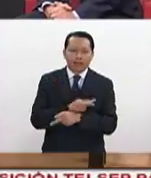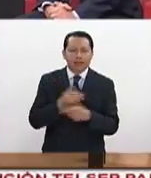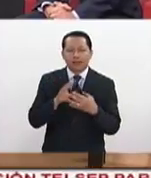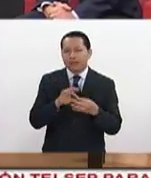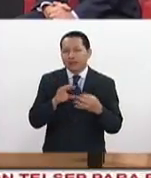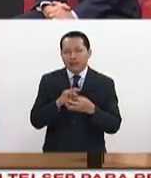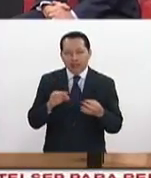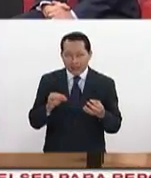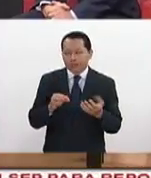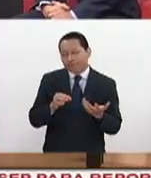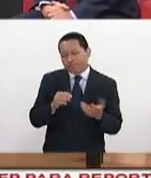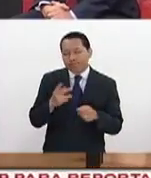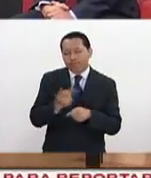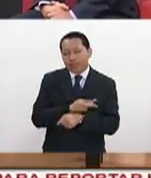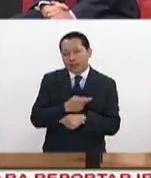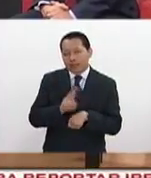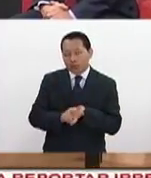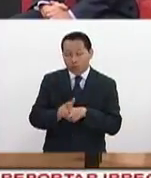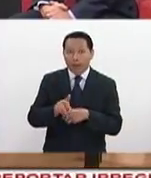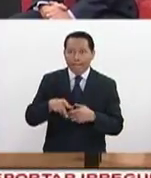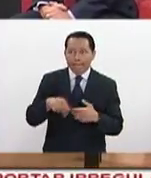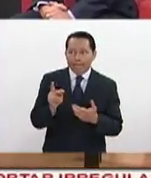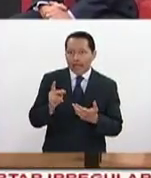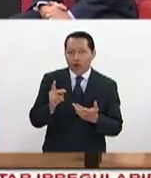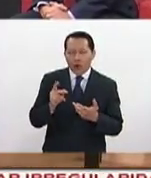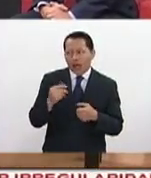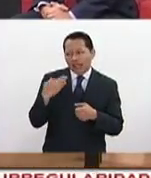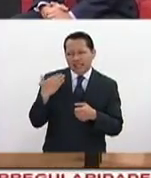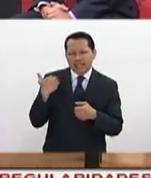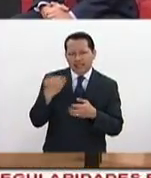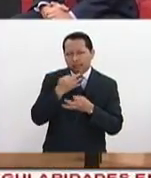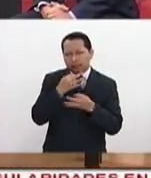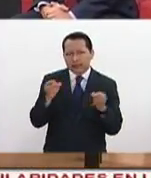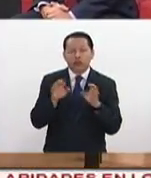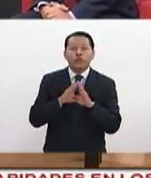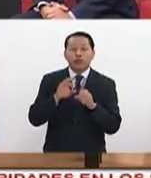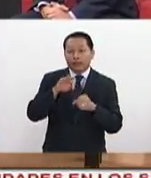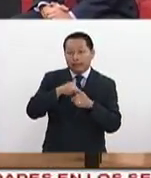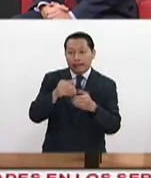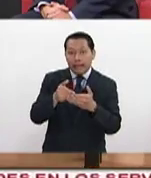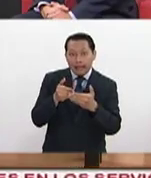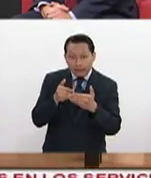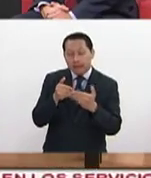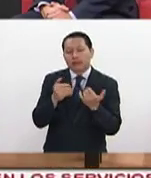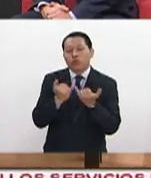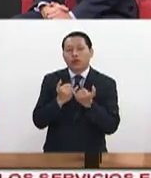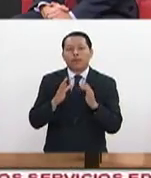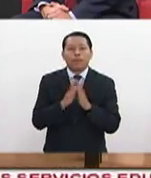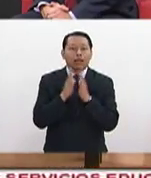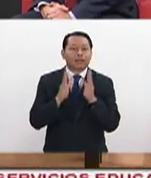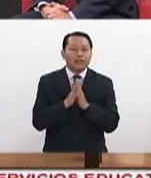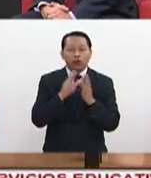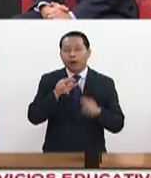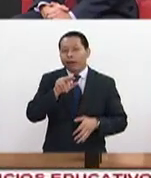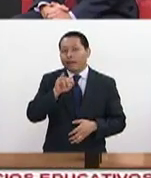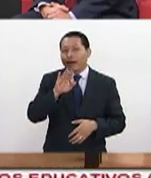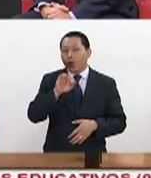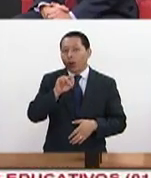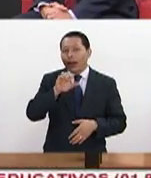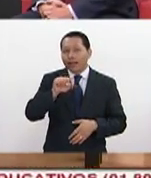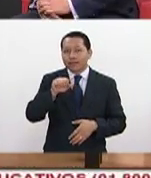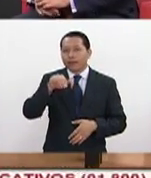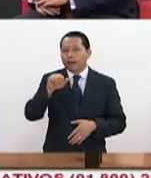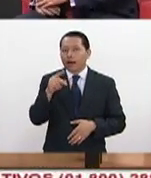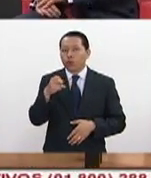ocurriendo en Venezuela? Pero los últimos anuncios, elecciones anticipadas, la participación de Nicolás Maduro como